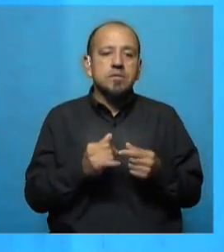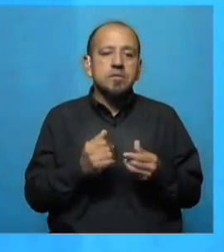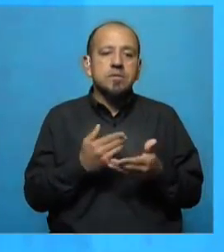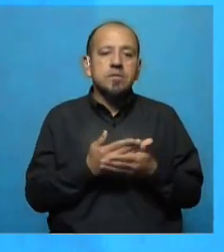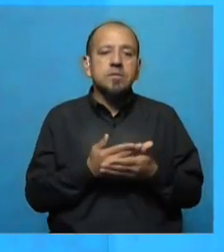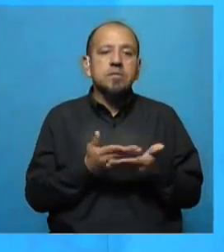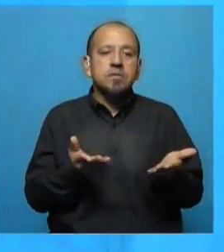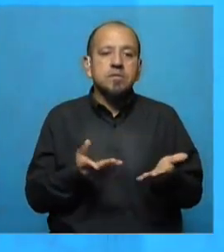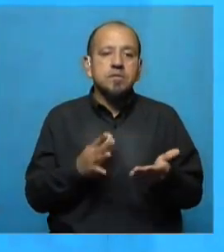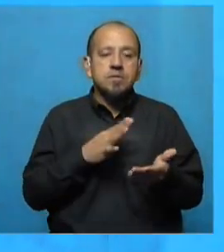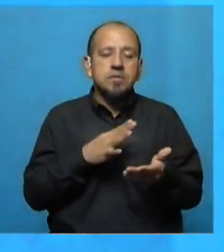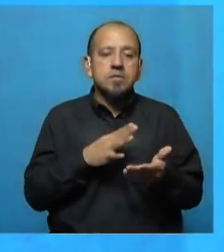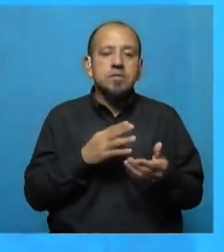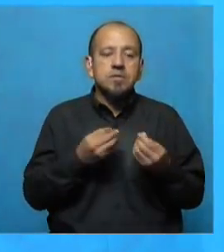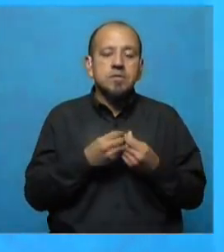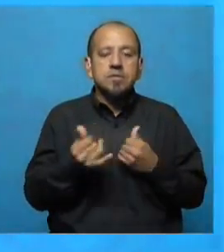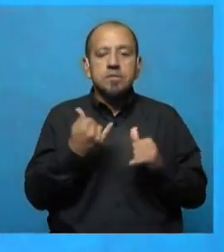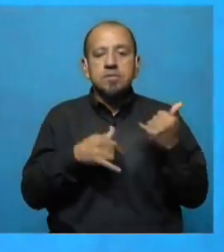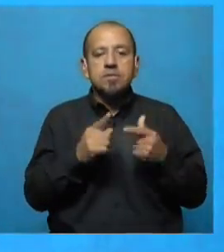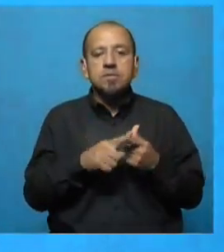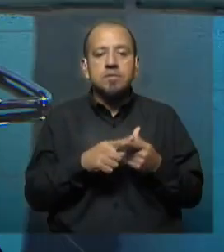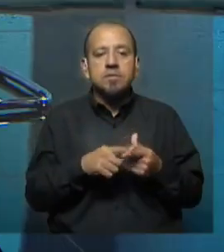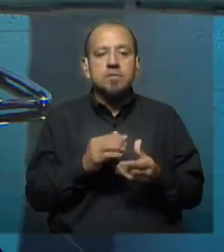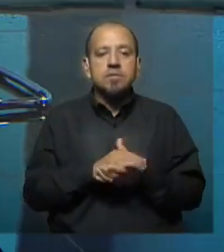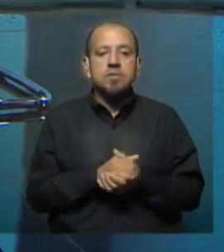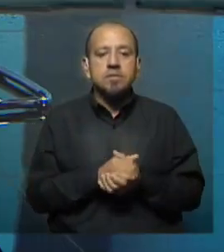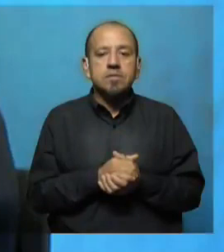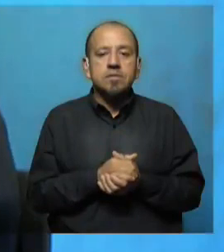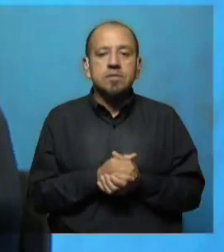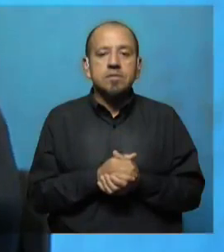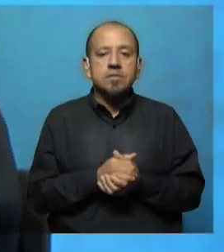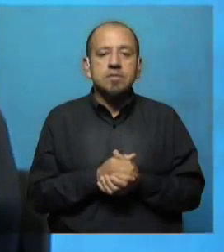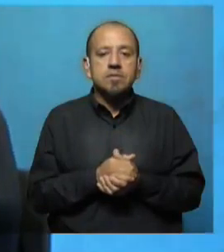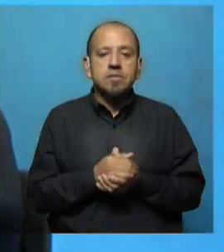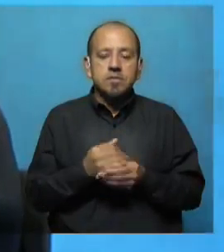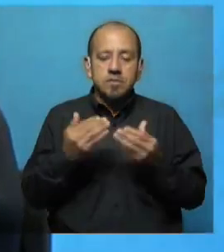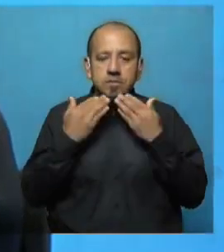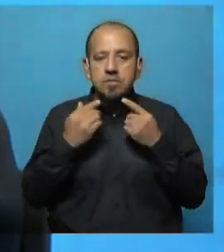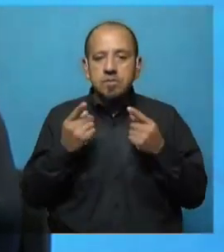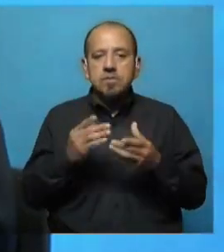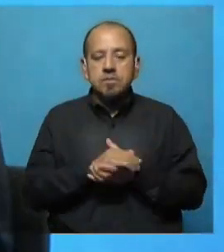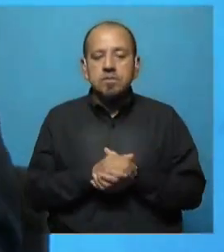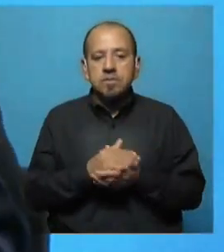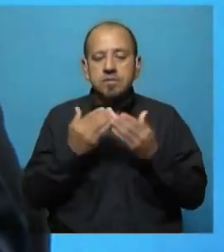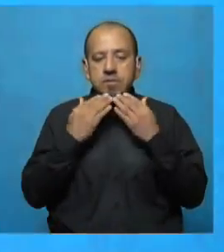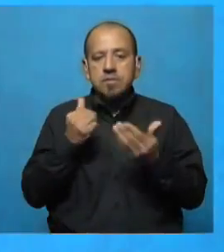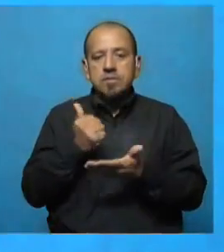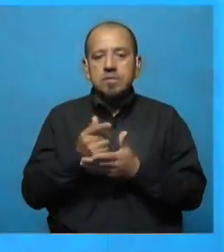que no haya tantas noticias de lo posible pero si no bienvenida Diego un gustazo a cuenta además Muchas gracias